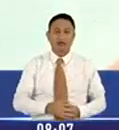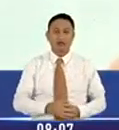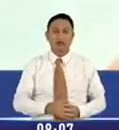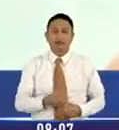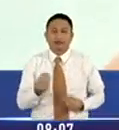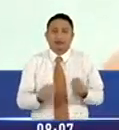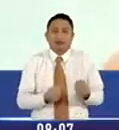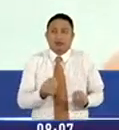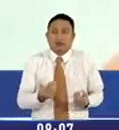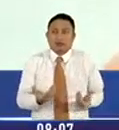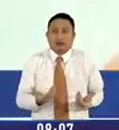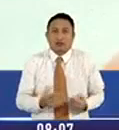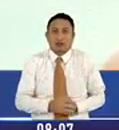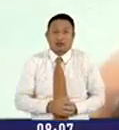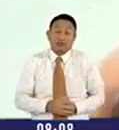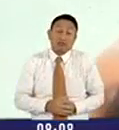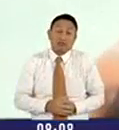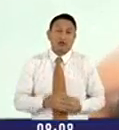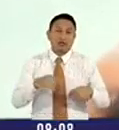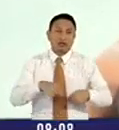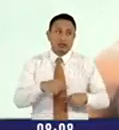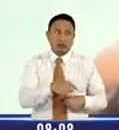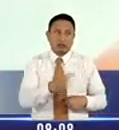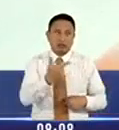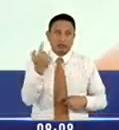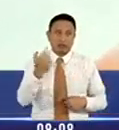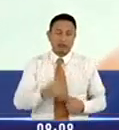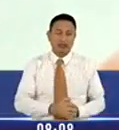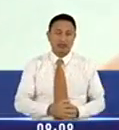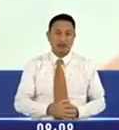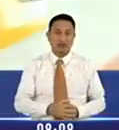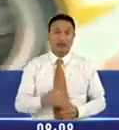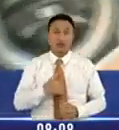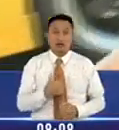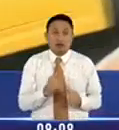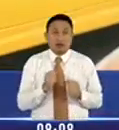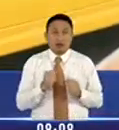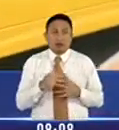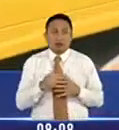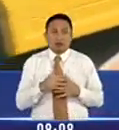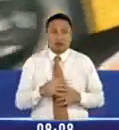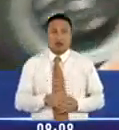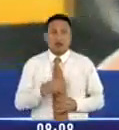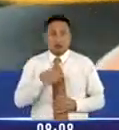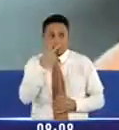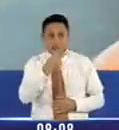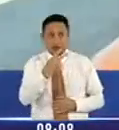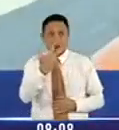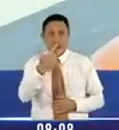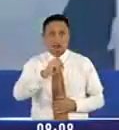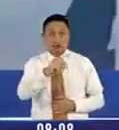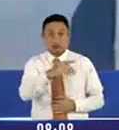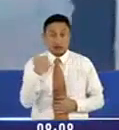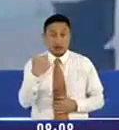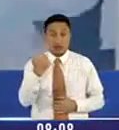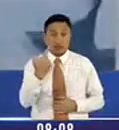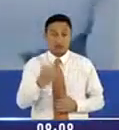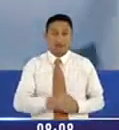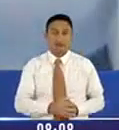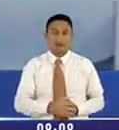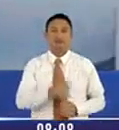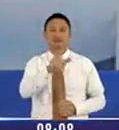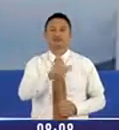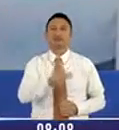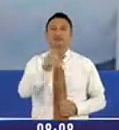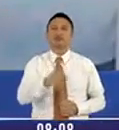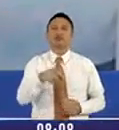Entonces deduje que iban a disparar. Y eso fue lo que me puso nerviosa, porque yo les vi a ellos armados. Afirman que los